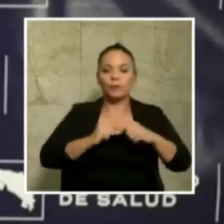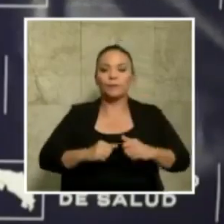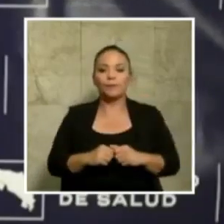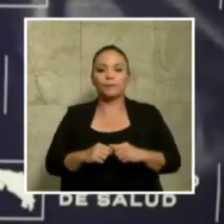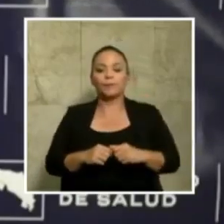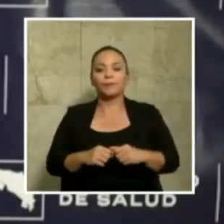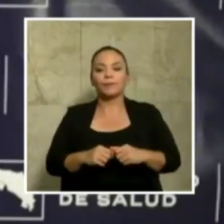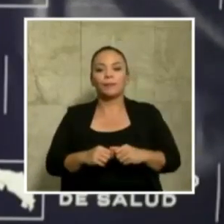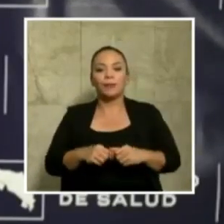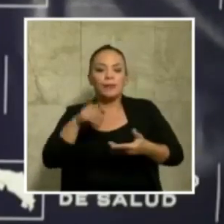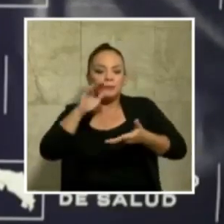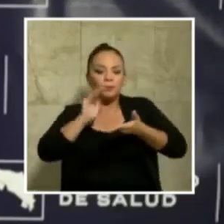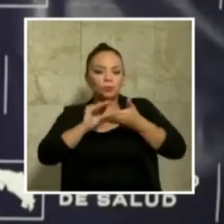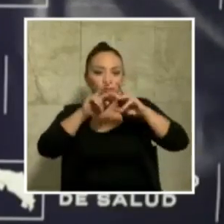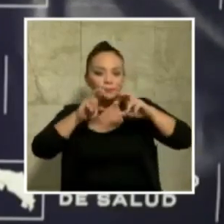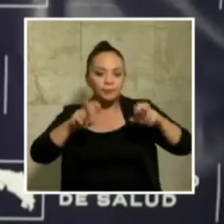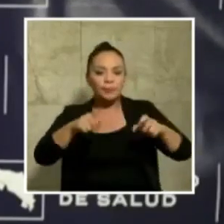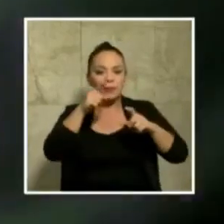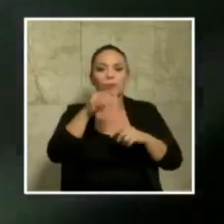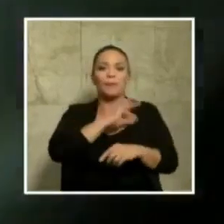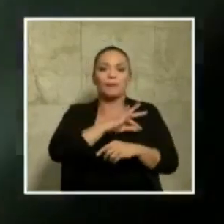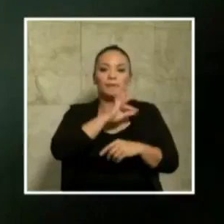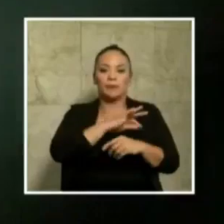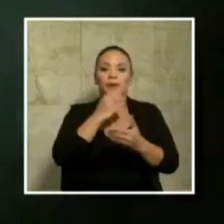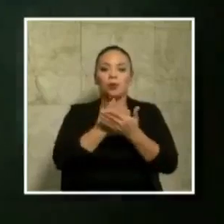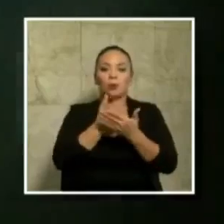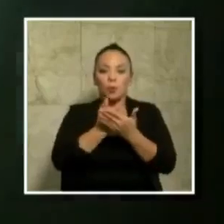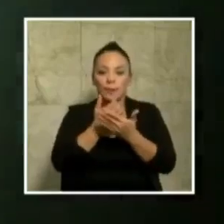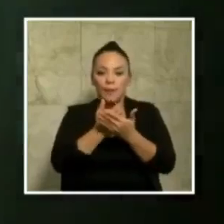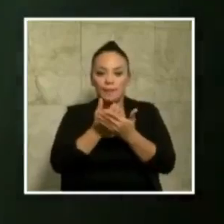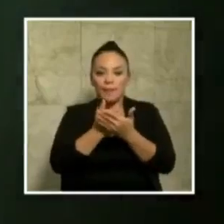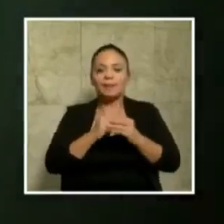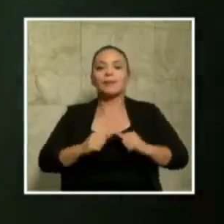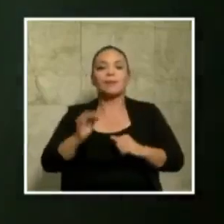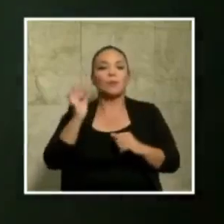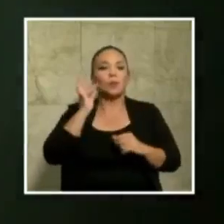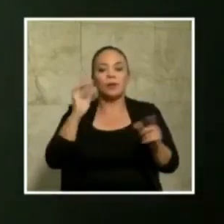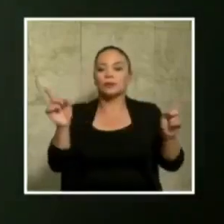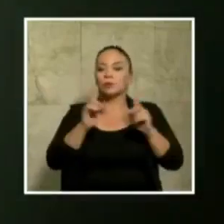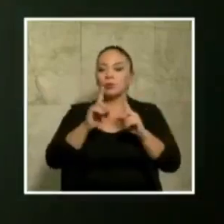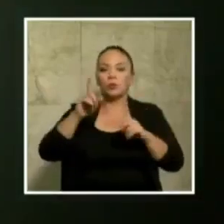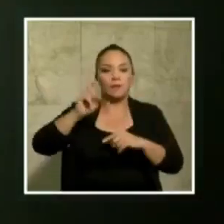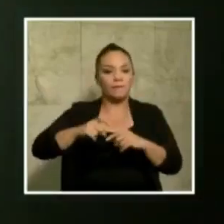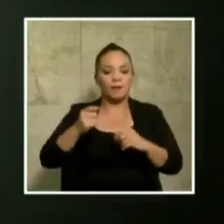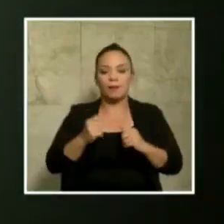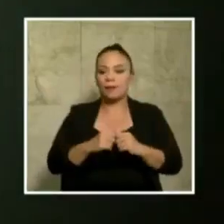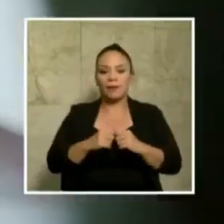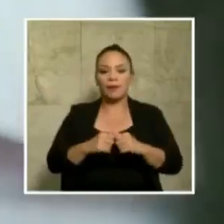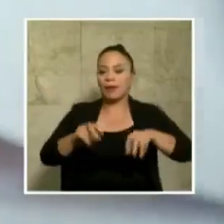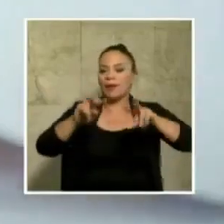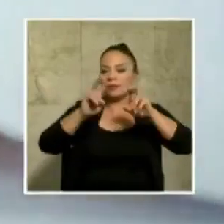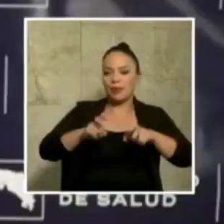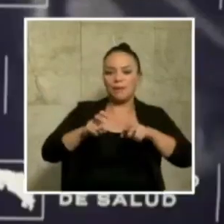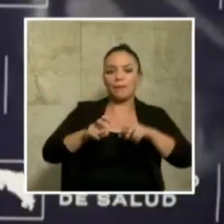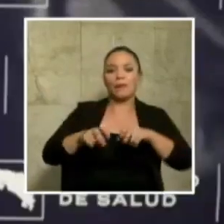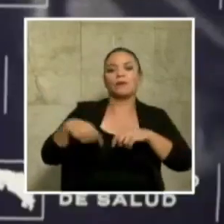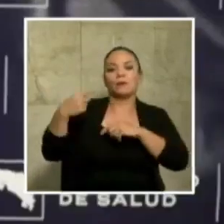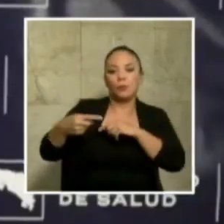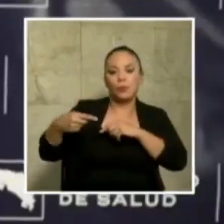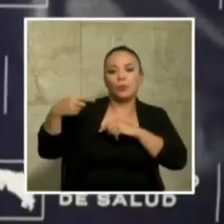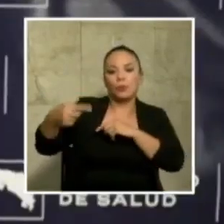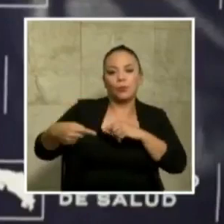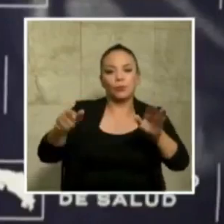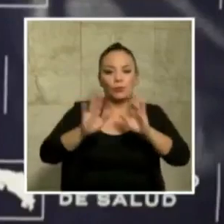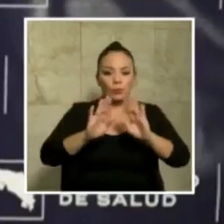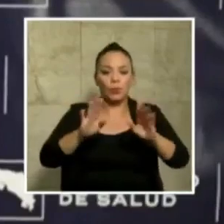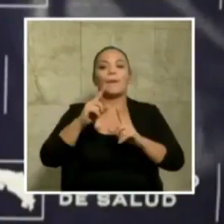Esta reducción de chequeos impactará económicamente y las mujeres no deberán aplicarse este examen con tanta regularidad. Quiero